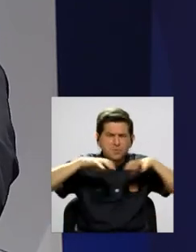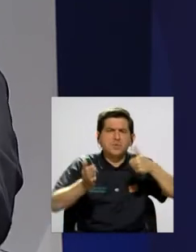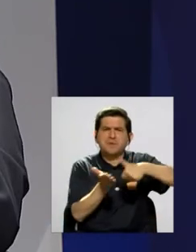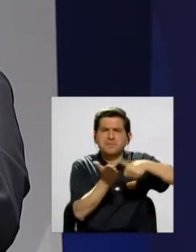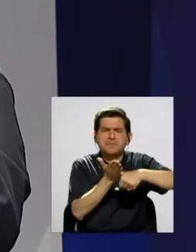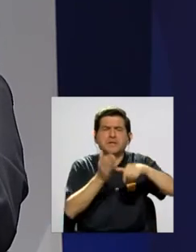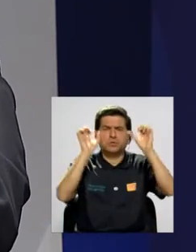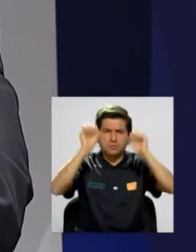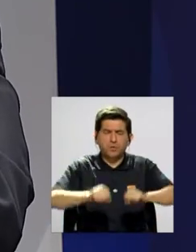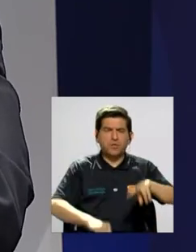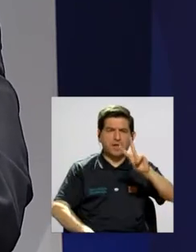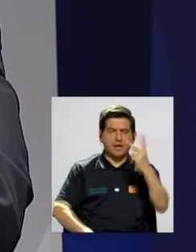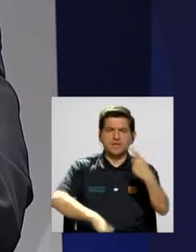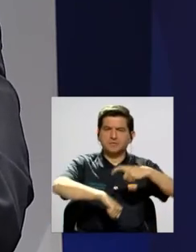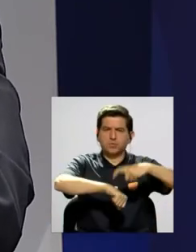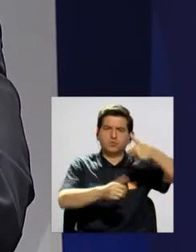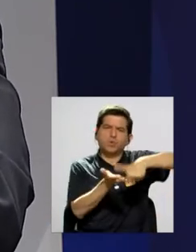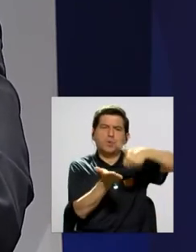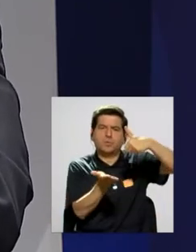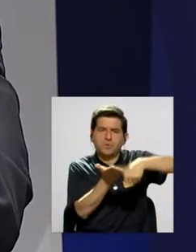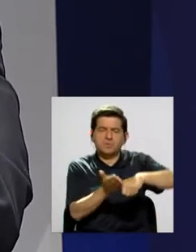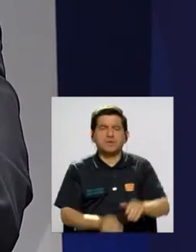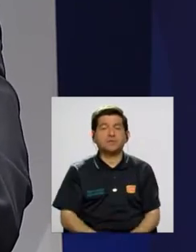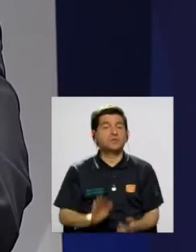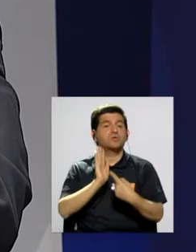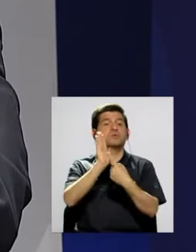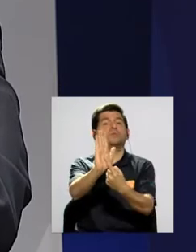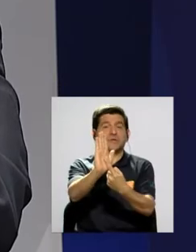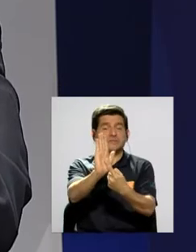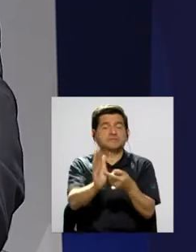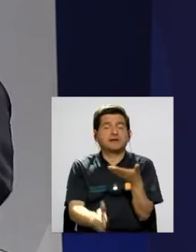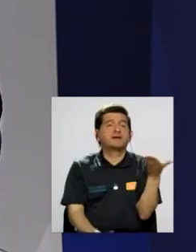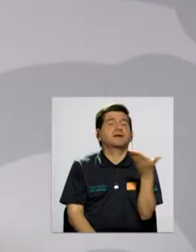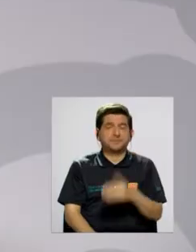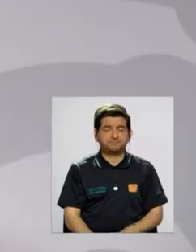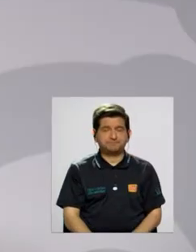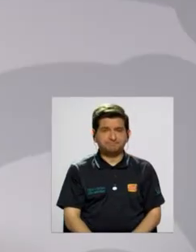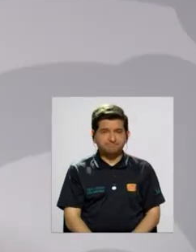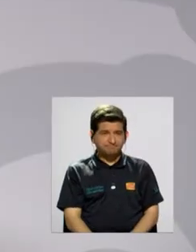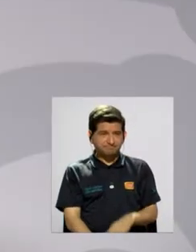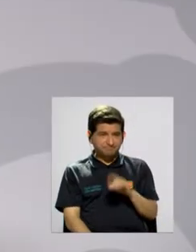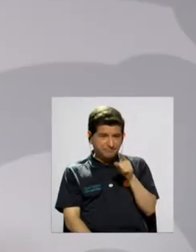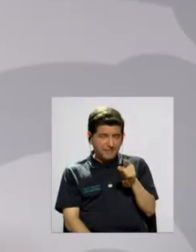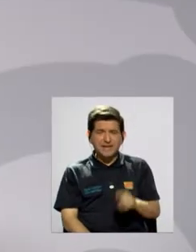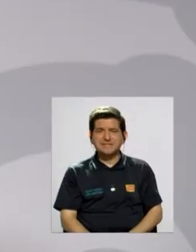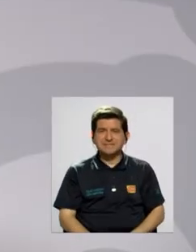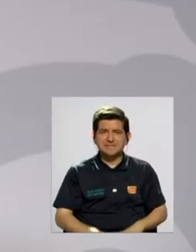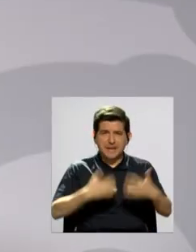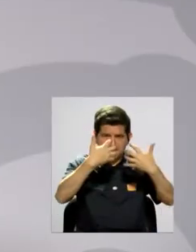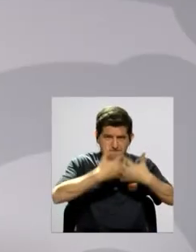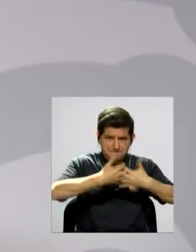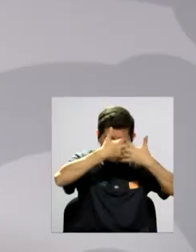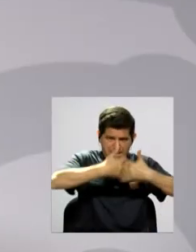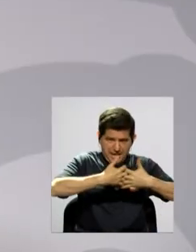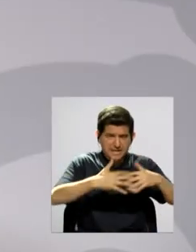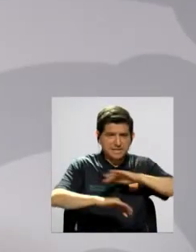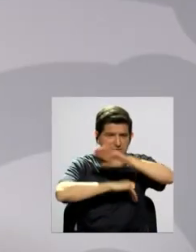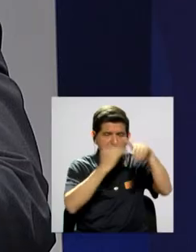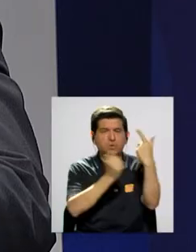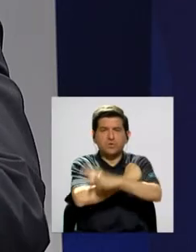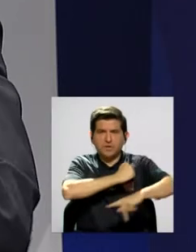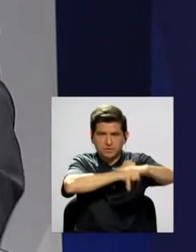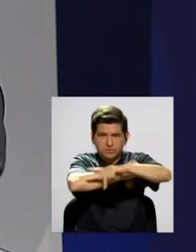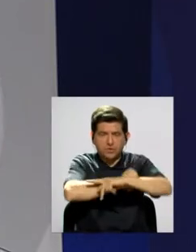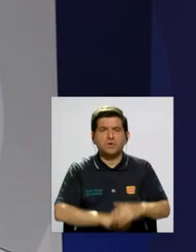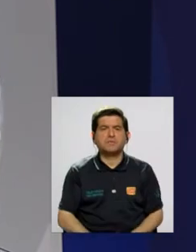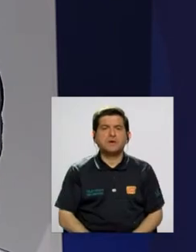esta segunda ronda, lo que muestra es que efectivamente ese aparato distribuido en todo el país